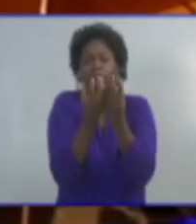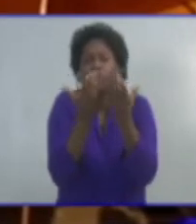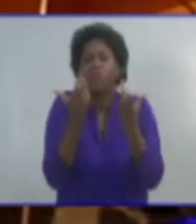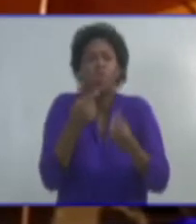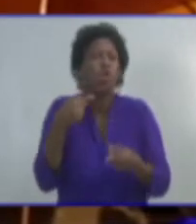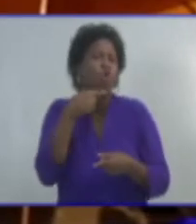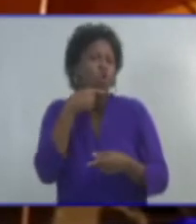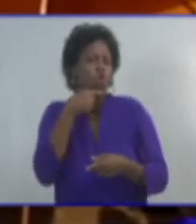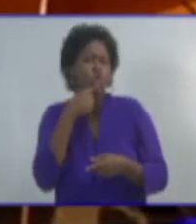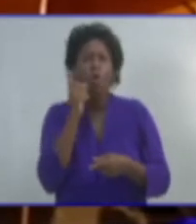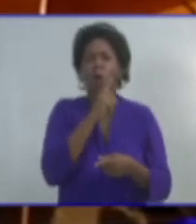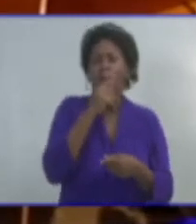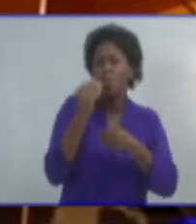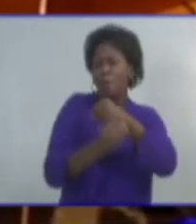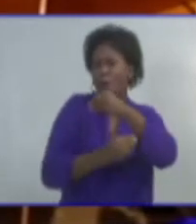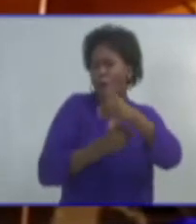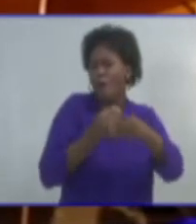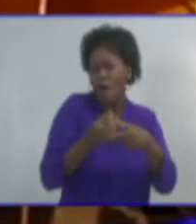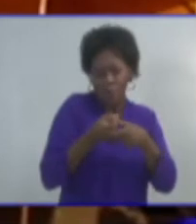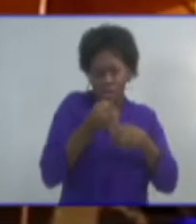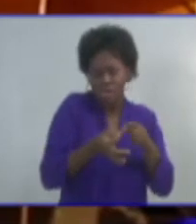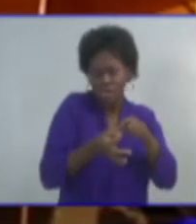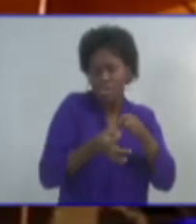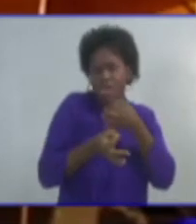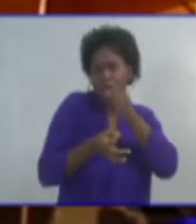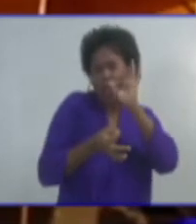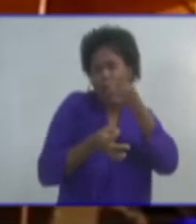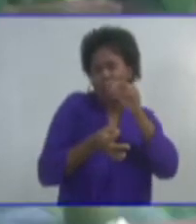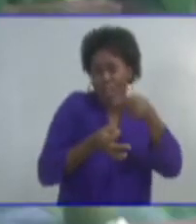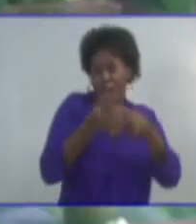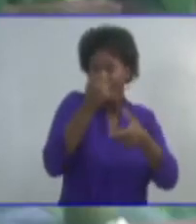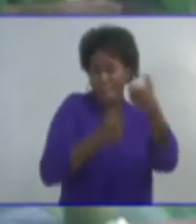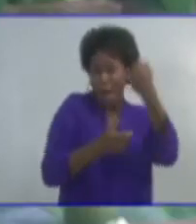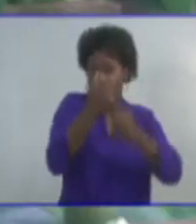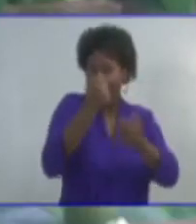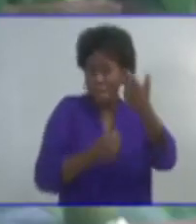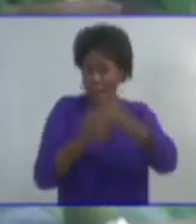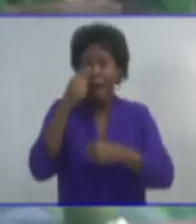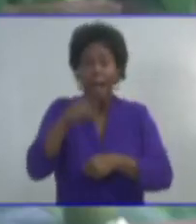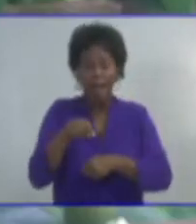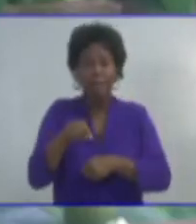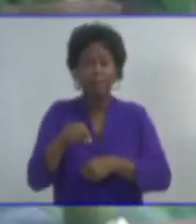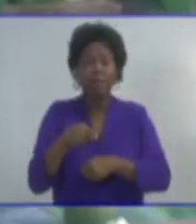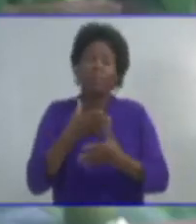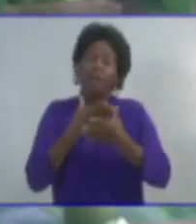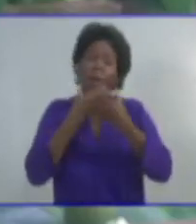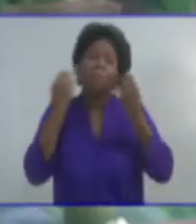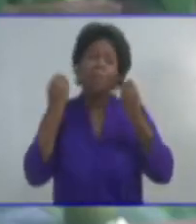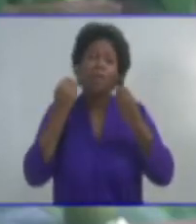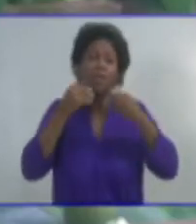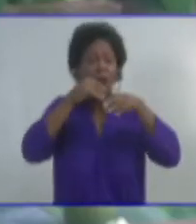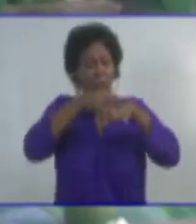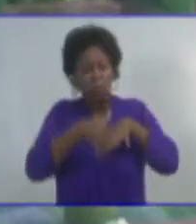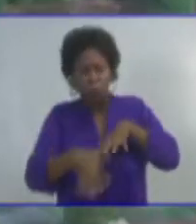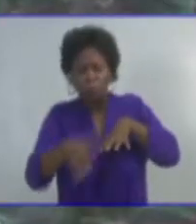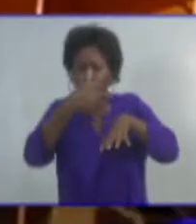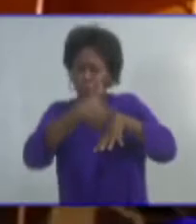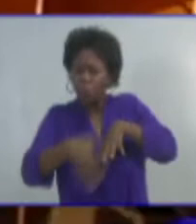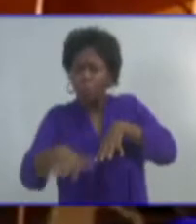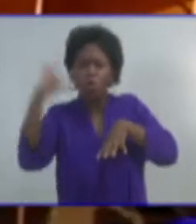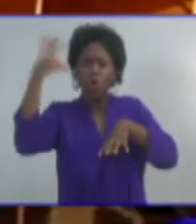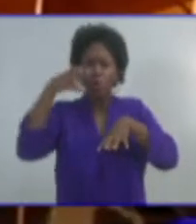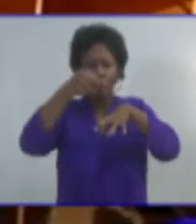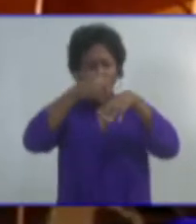la movilización de fuerza de trabajo para que este rubro no se pierda en los campos